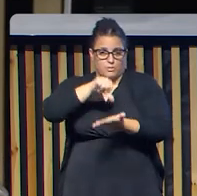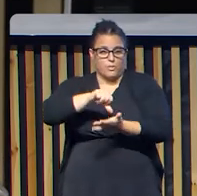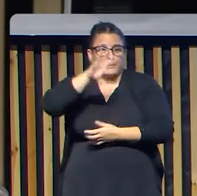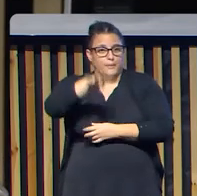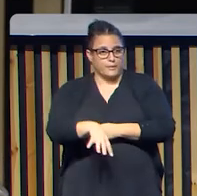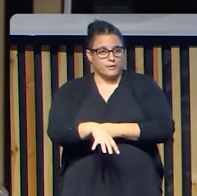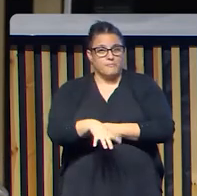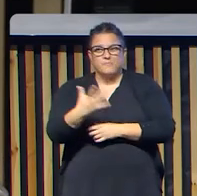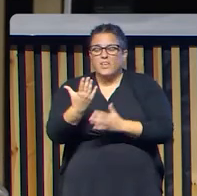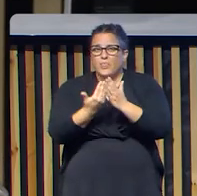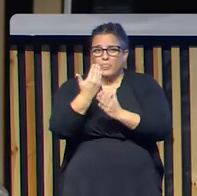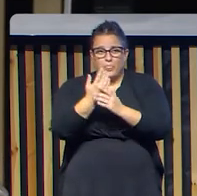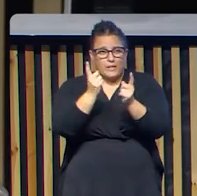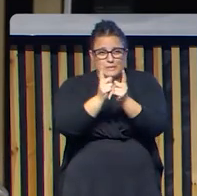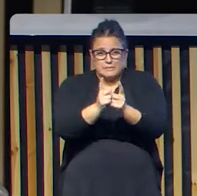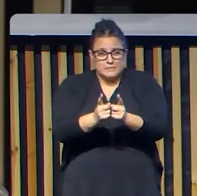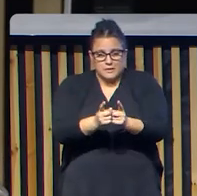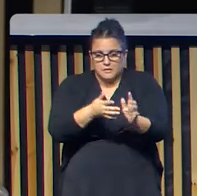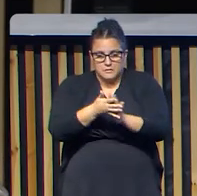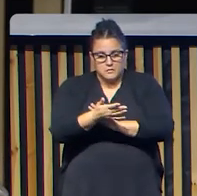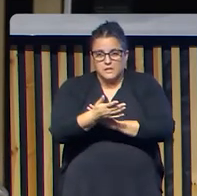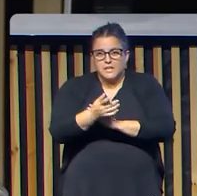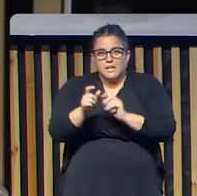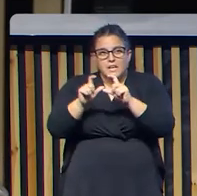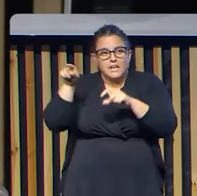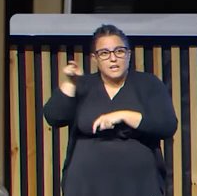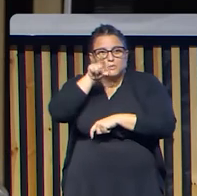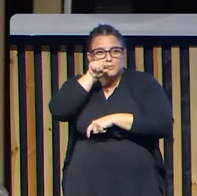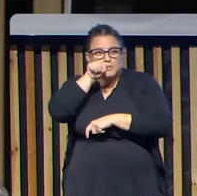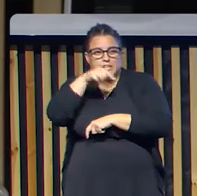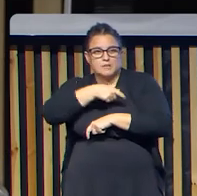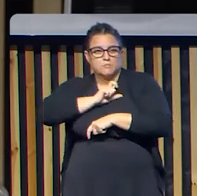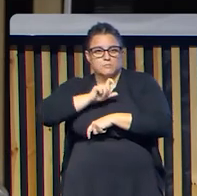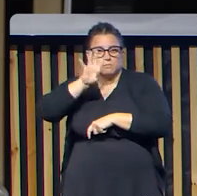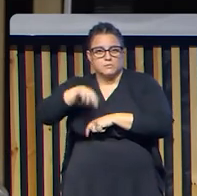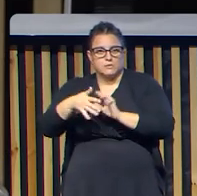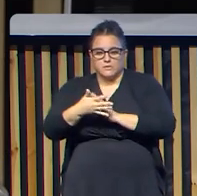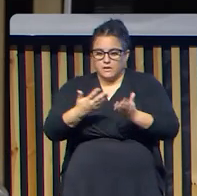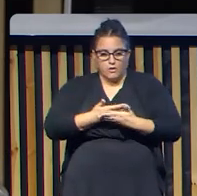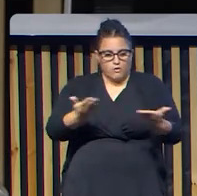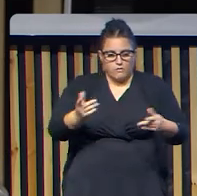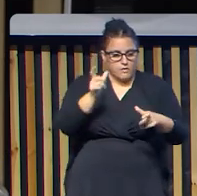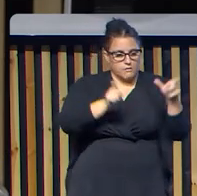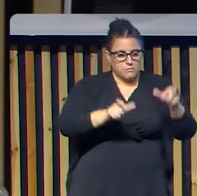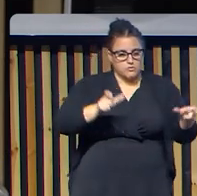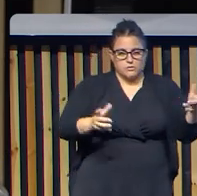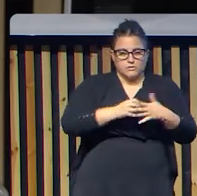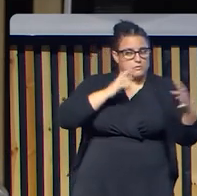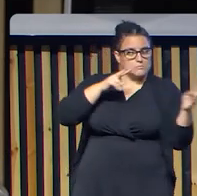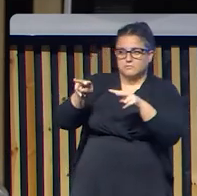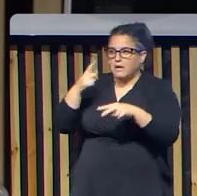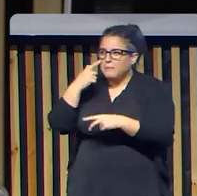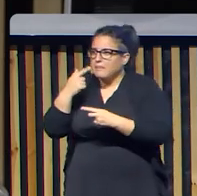Twitter de mossos d'esquadra se constituyó en una fuente muy fiable tanto es así que como comentaba esta mañana